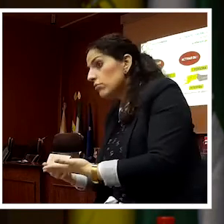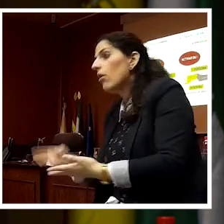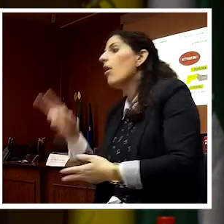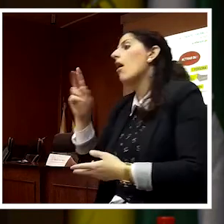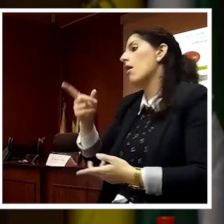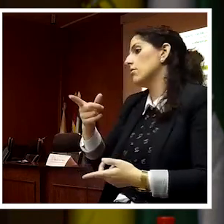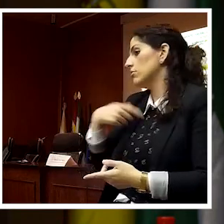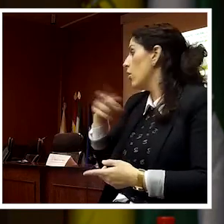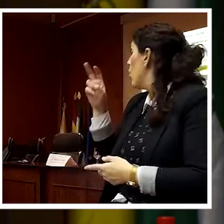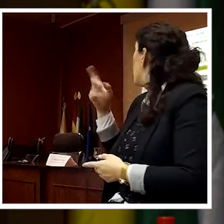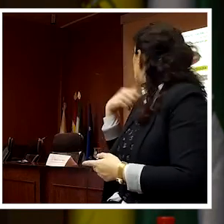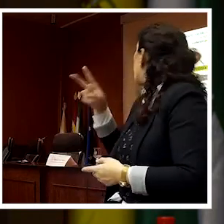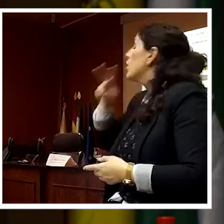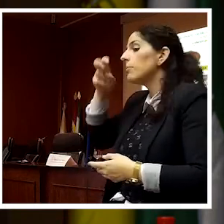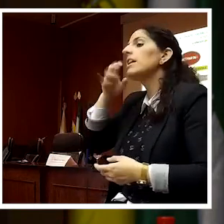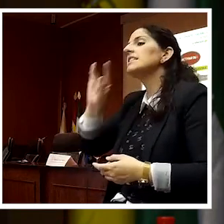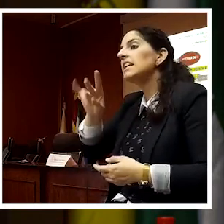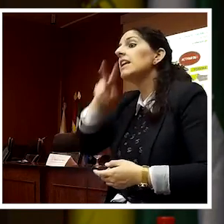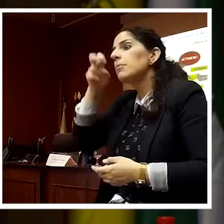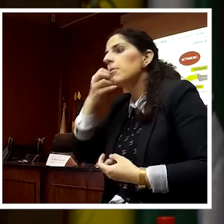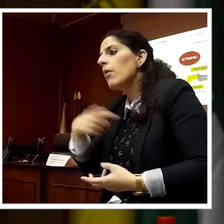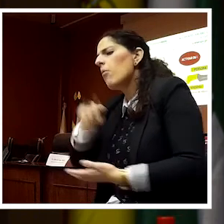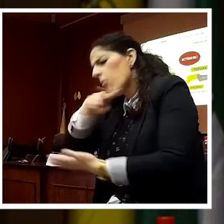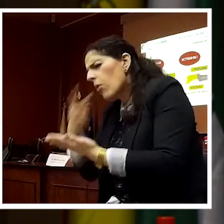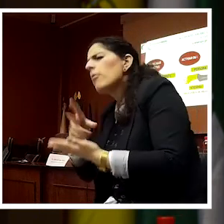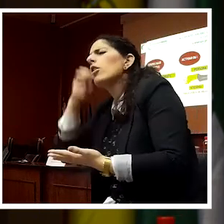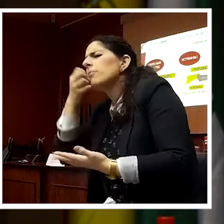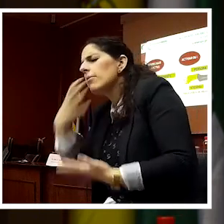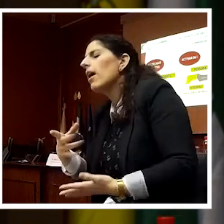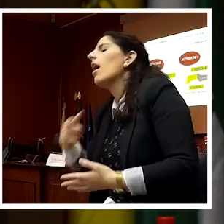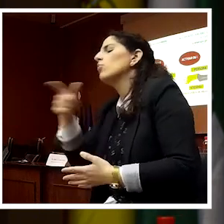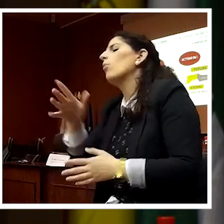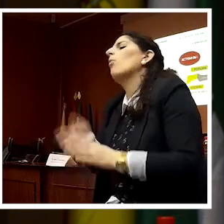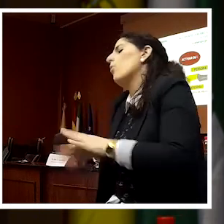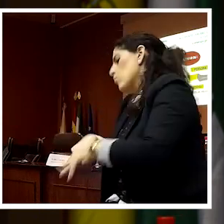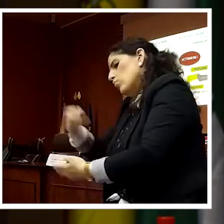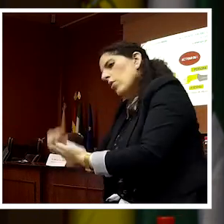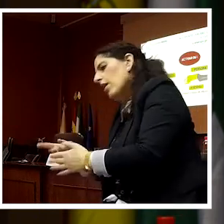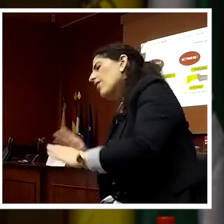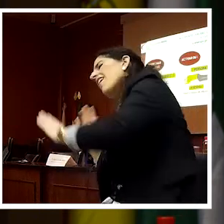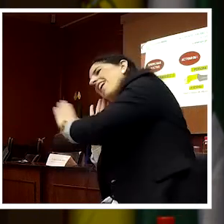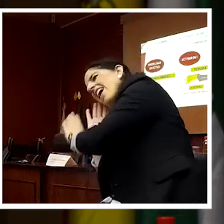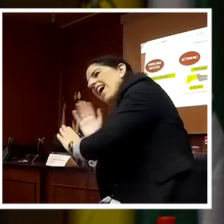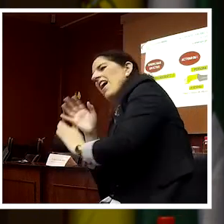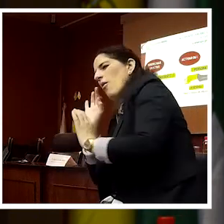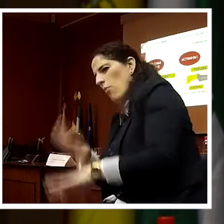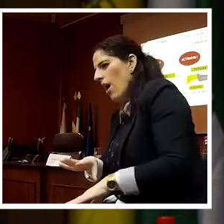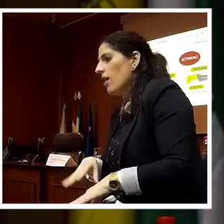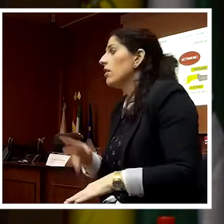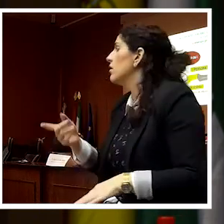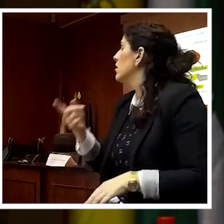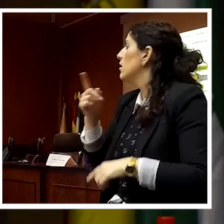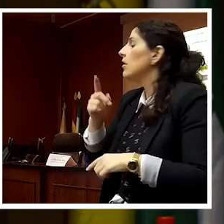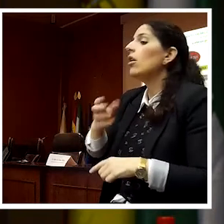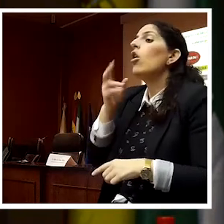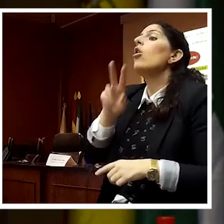en posición lateral de seguridad, o si habéis llamado alguna vez al 061 y os pregunta, ¿está consciente o inconsciente? No responde, ponedlo de